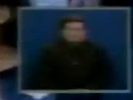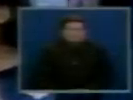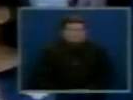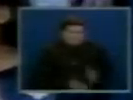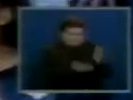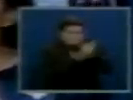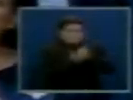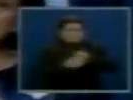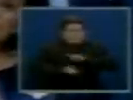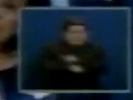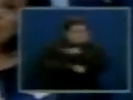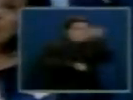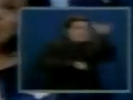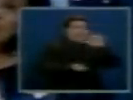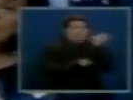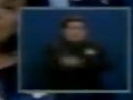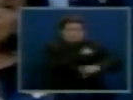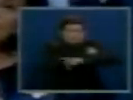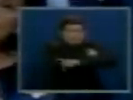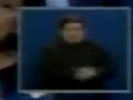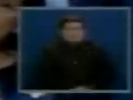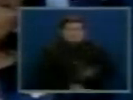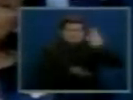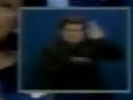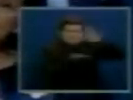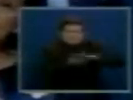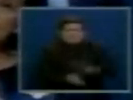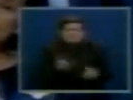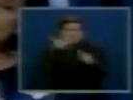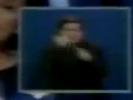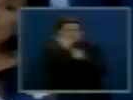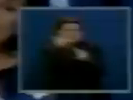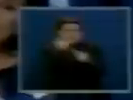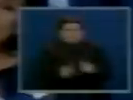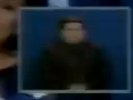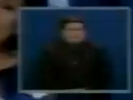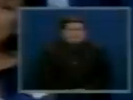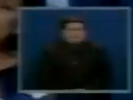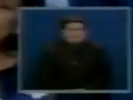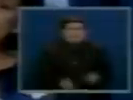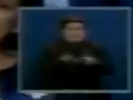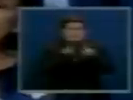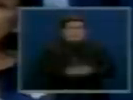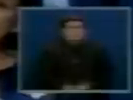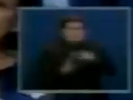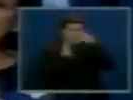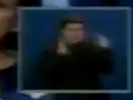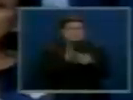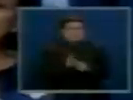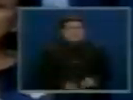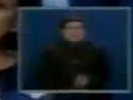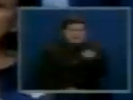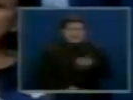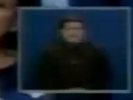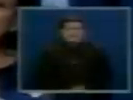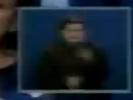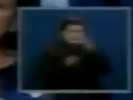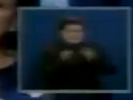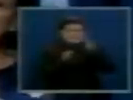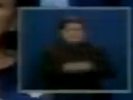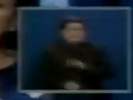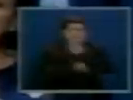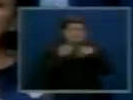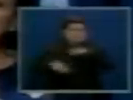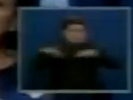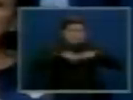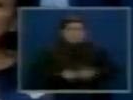viajes al exterior, la disminución en las consultorías, la frugalidad como regla en la organización de todo evento público y el recorte de